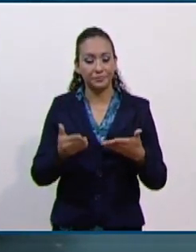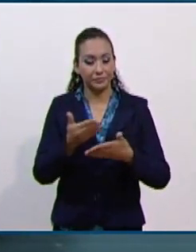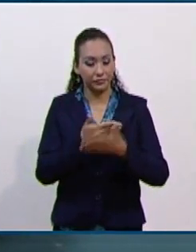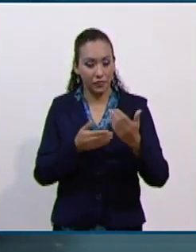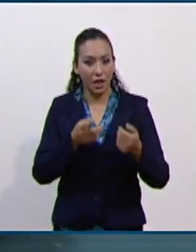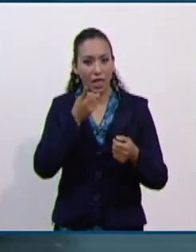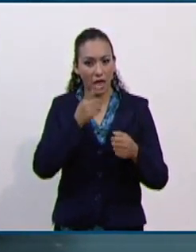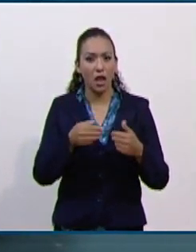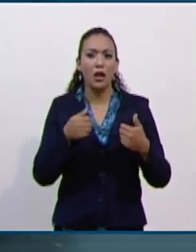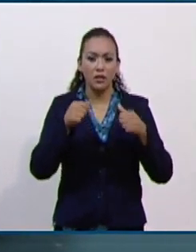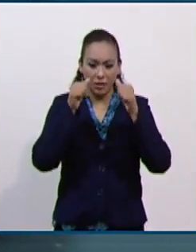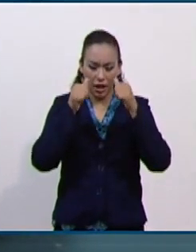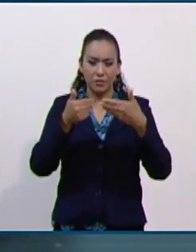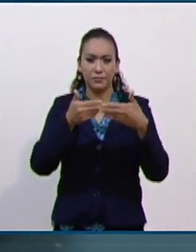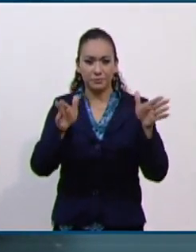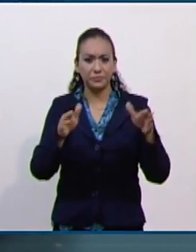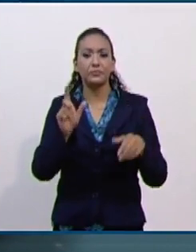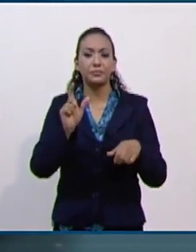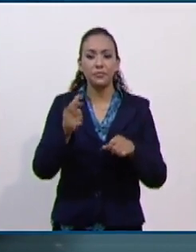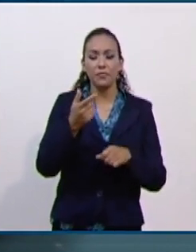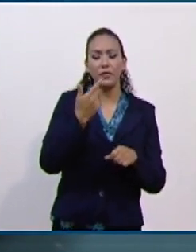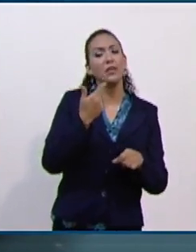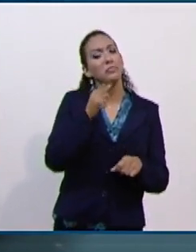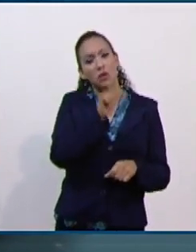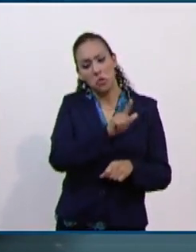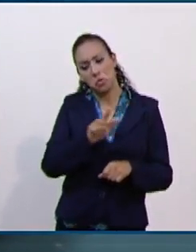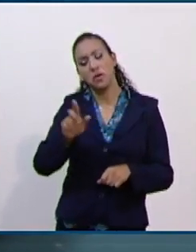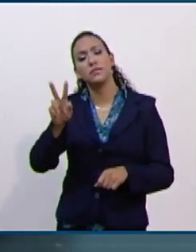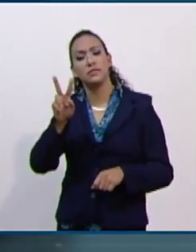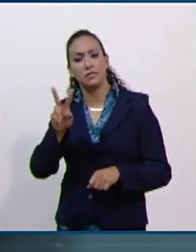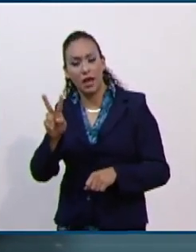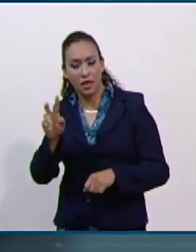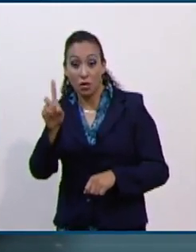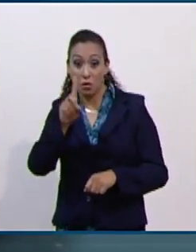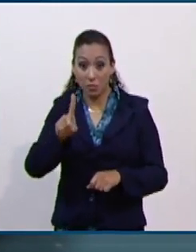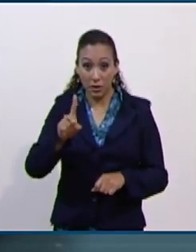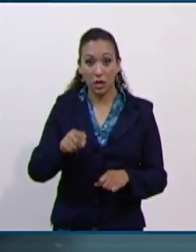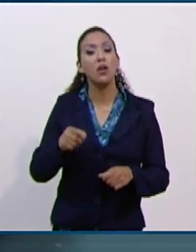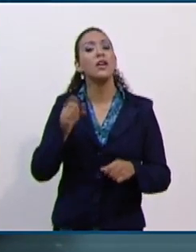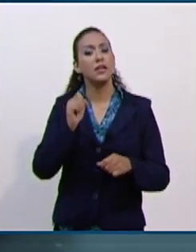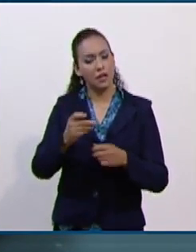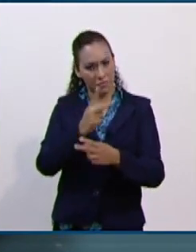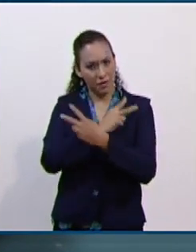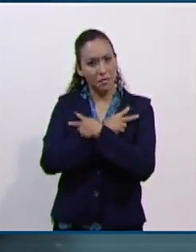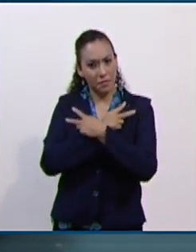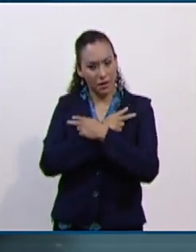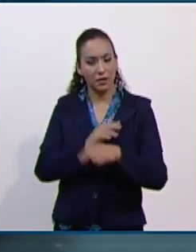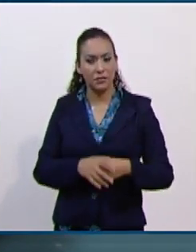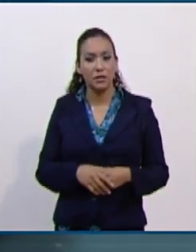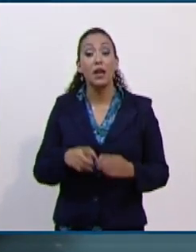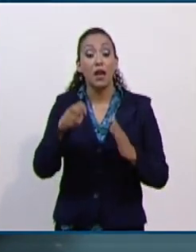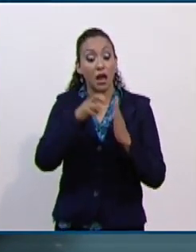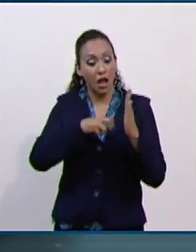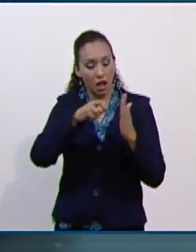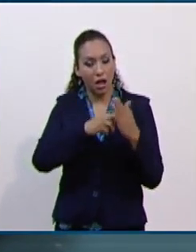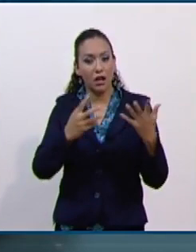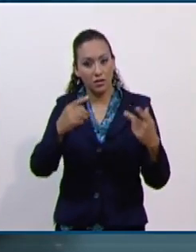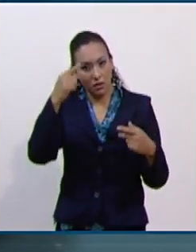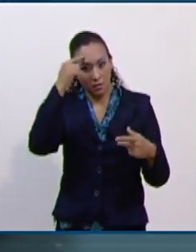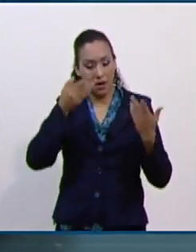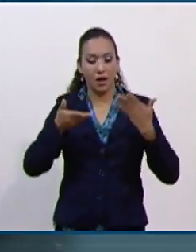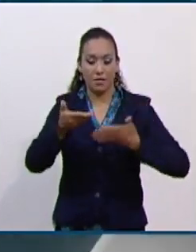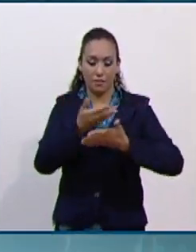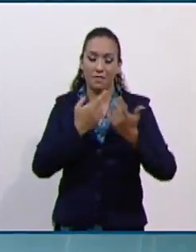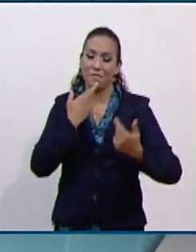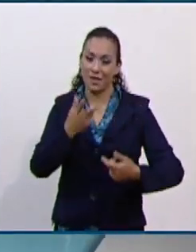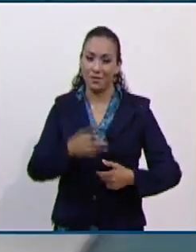de atención los 7 días de la semana y periodos vacacionales y realizó ajustes a su reglamento para mejorar los servicios que